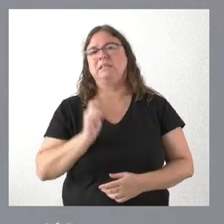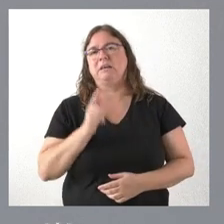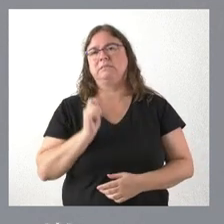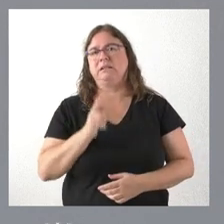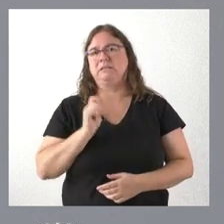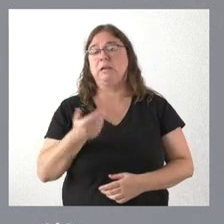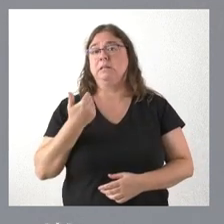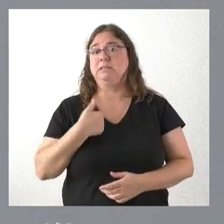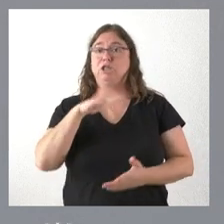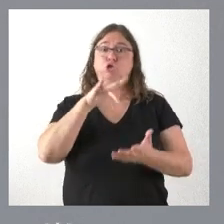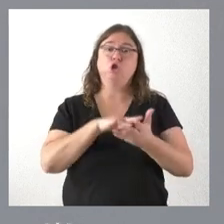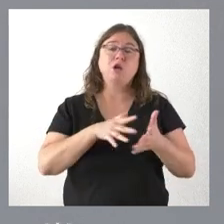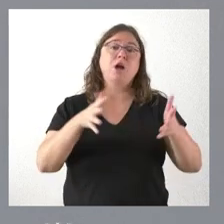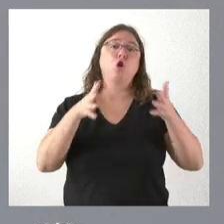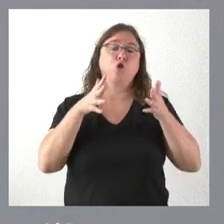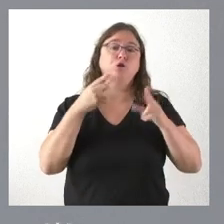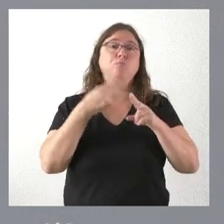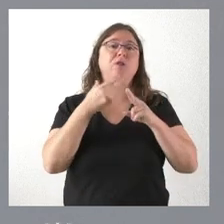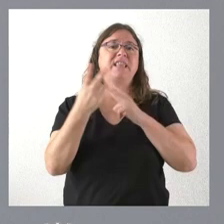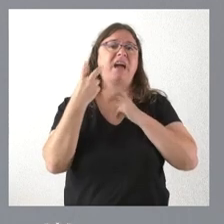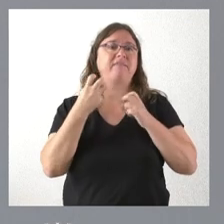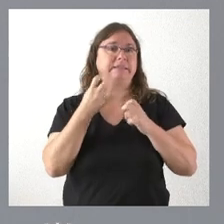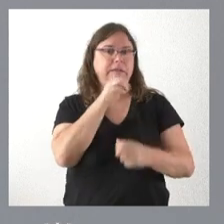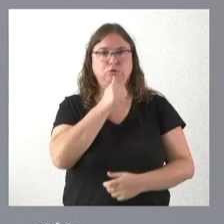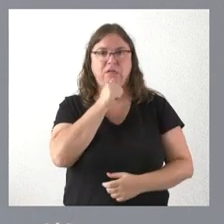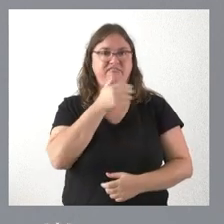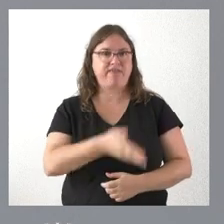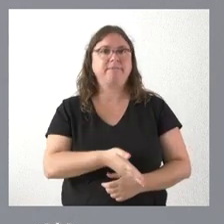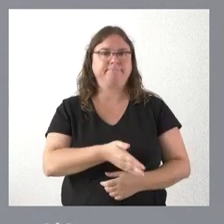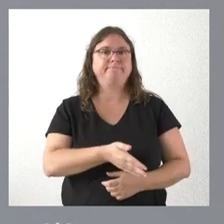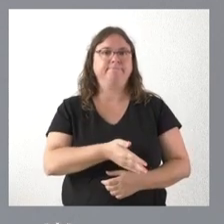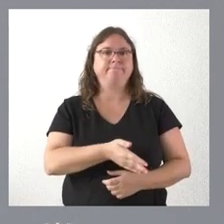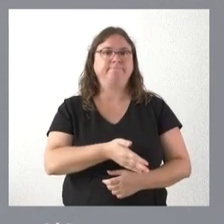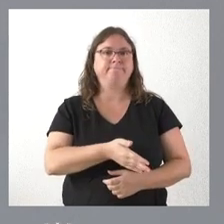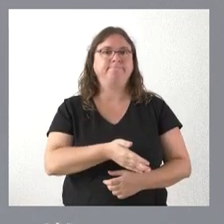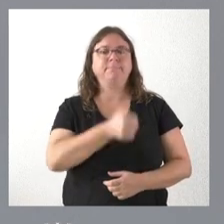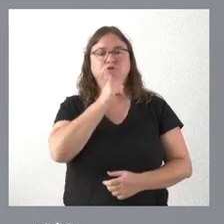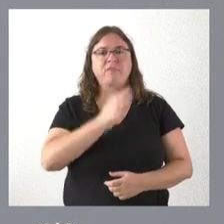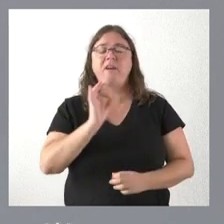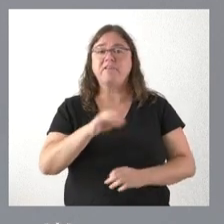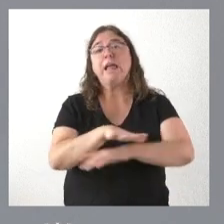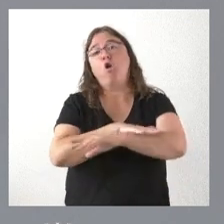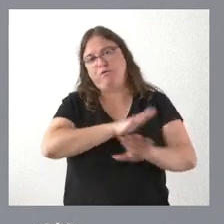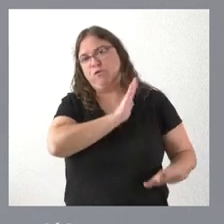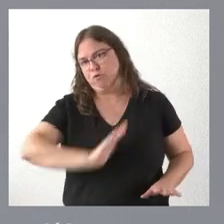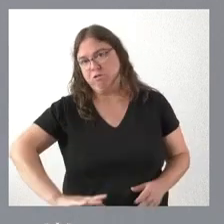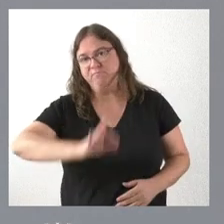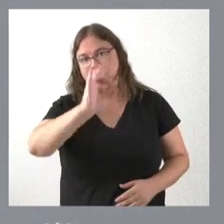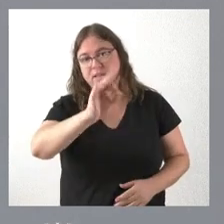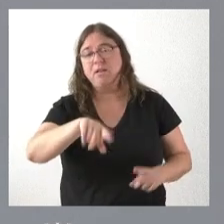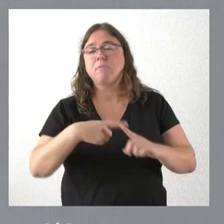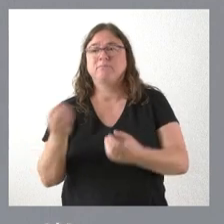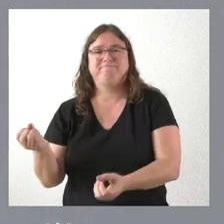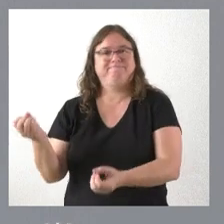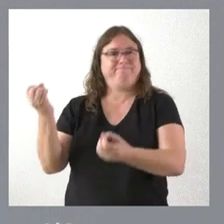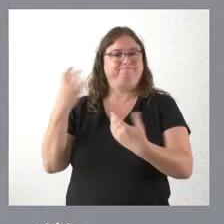se hubiera ya celebrado el consejo de política fiscal y financiera no se ha hecho todavía es verdad que el gobierno está en funciones no se ha enviado una